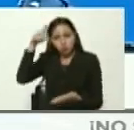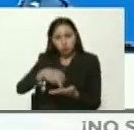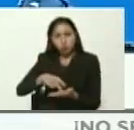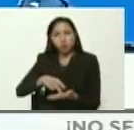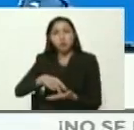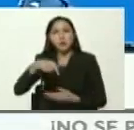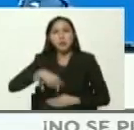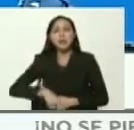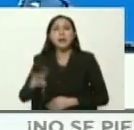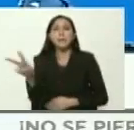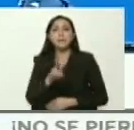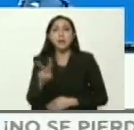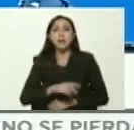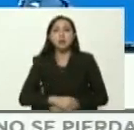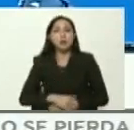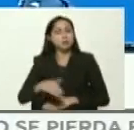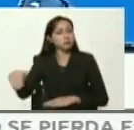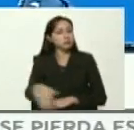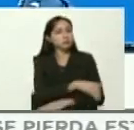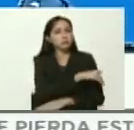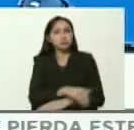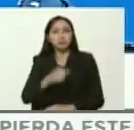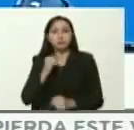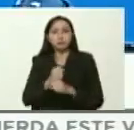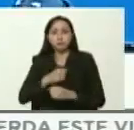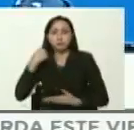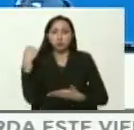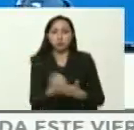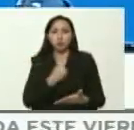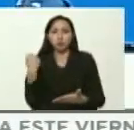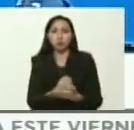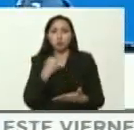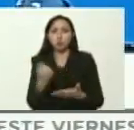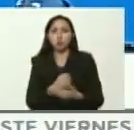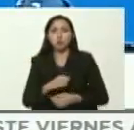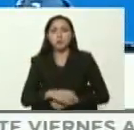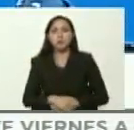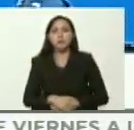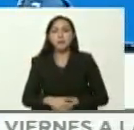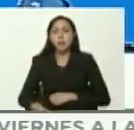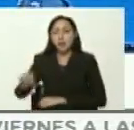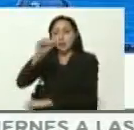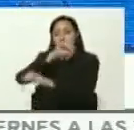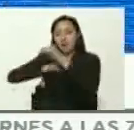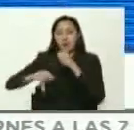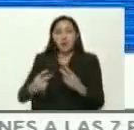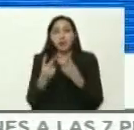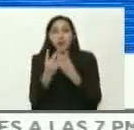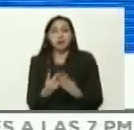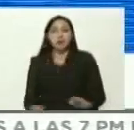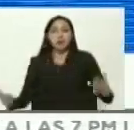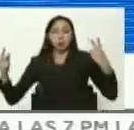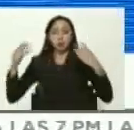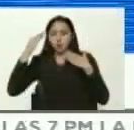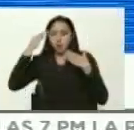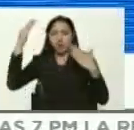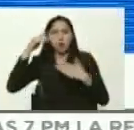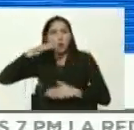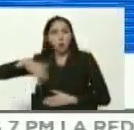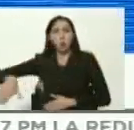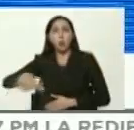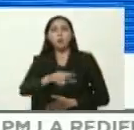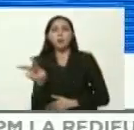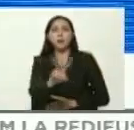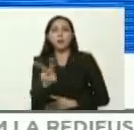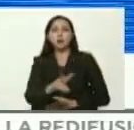estado, entre calles y luchas, entre batallas y victorias. Mi saludo a todo el pueblo de